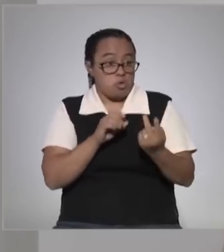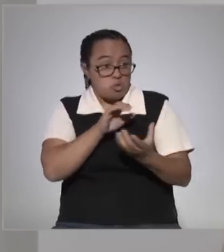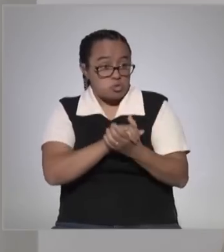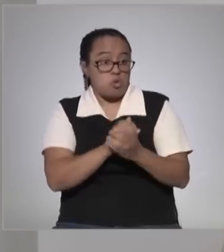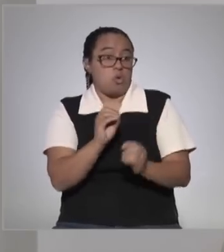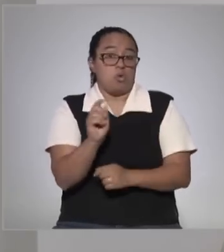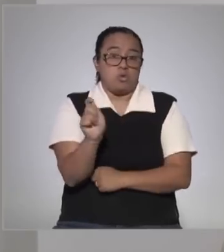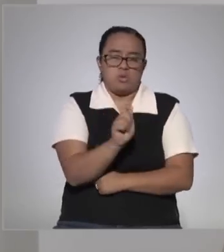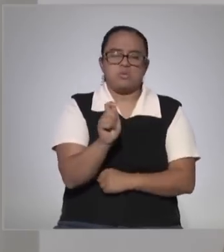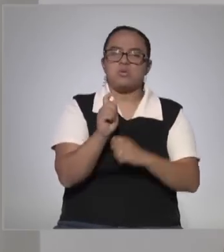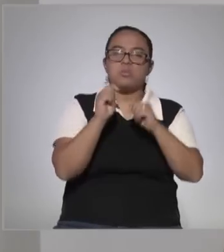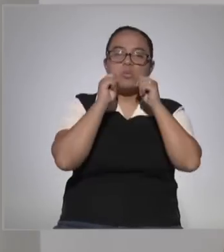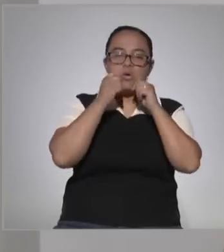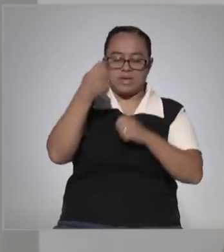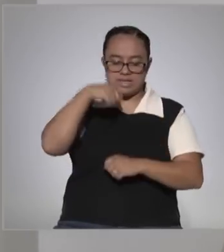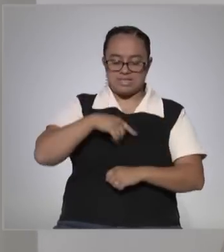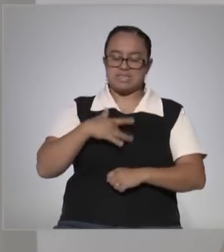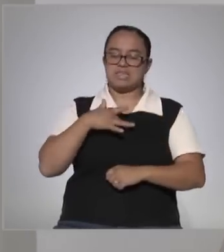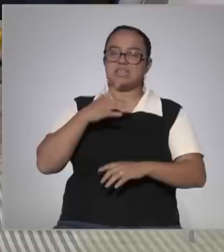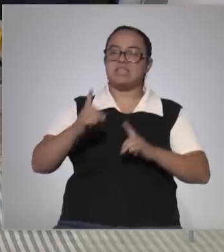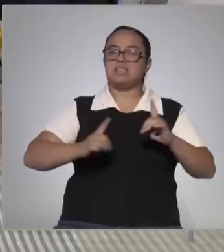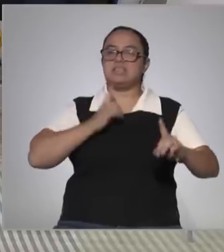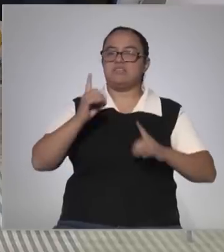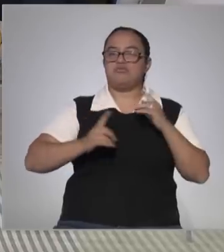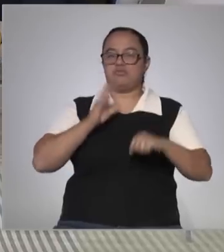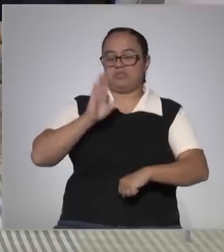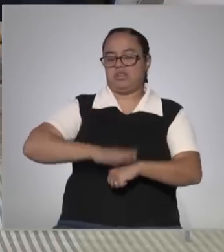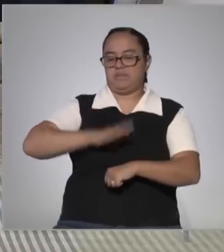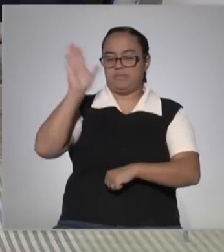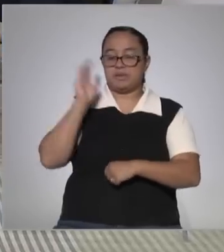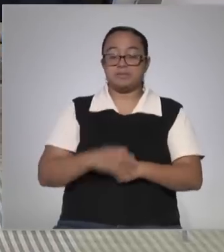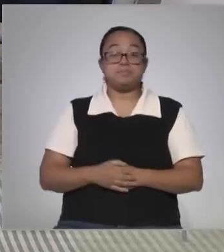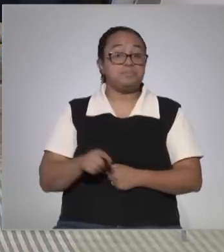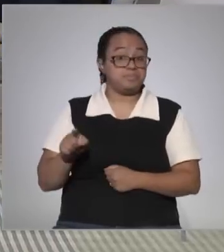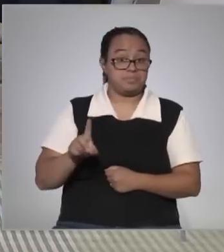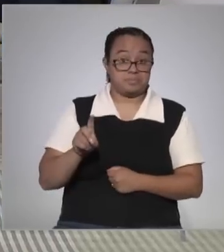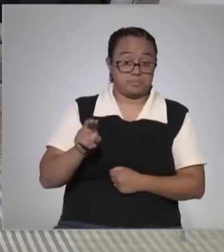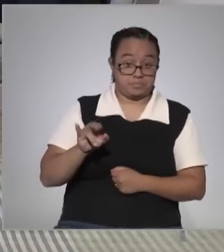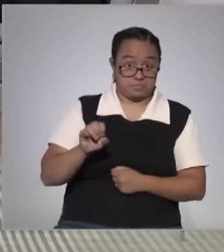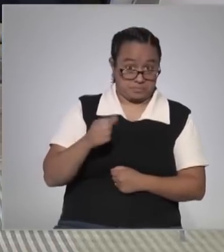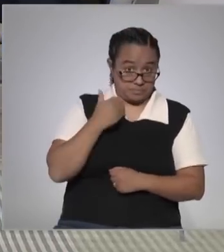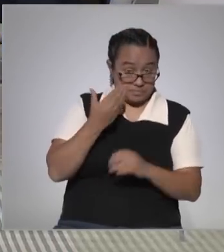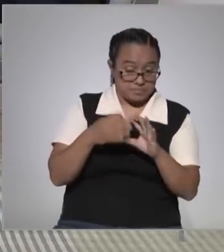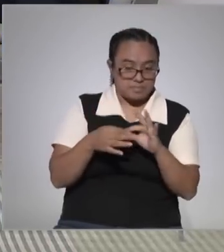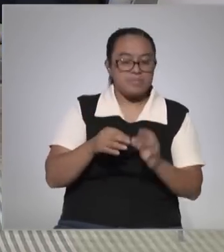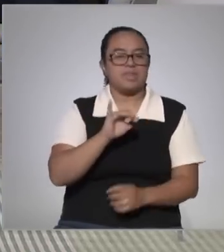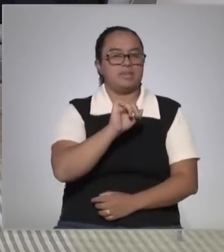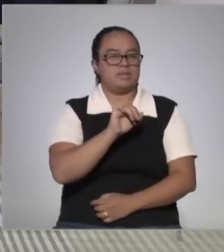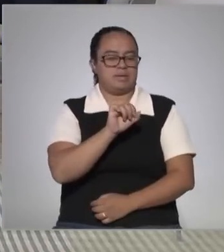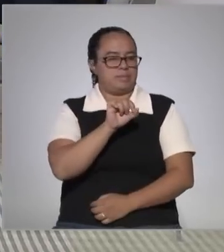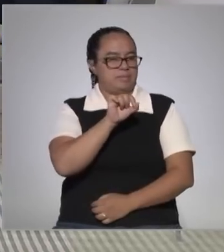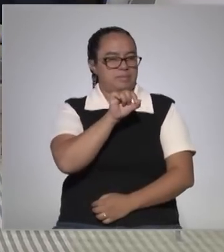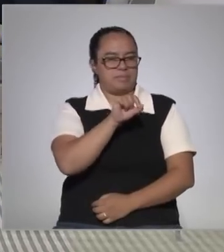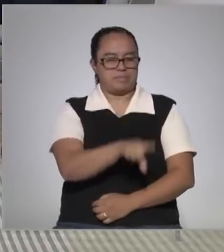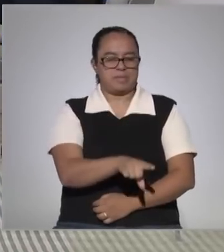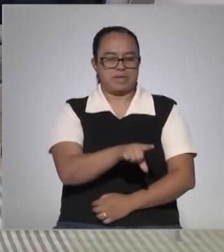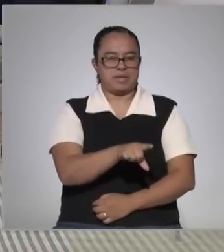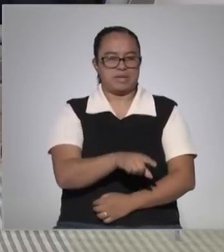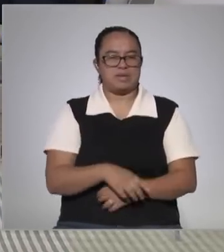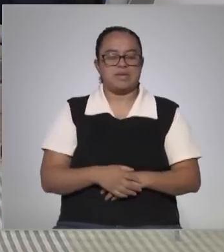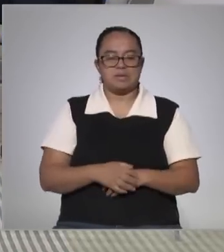más todo lo que tienes a tu alrededor. Ay, perdón, Doris, ¿quieres agregar Me gustaría como precisar algo precisamente de la